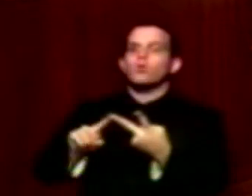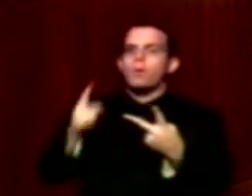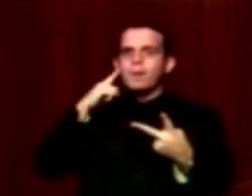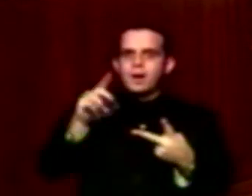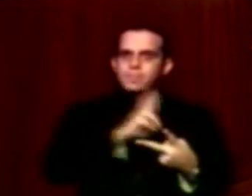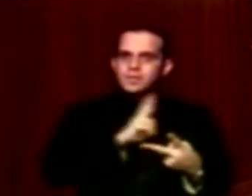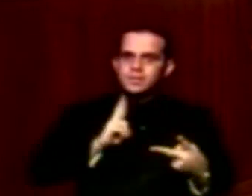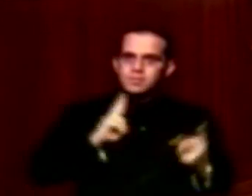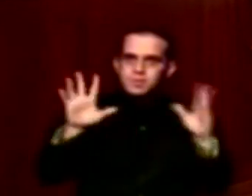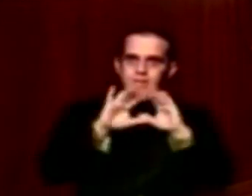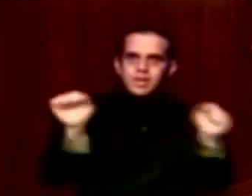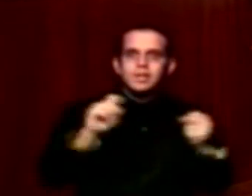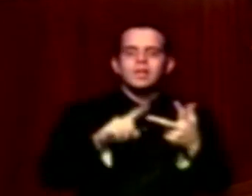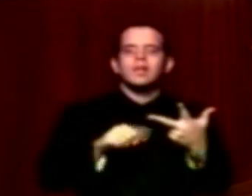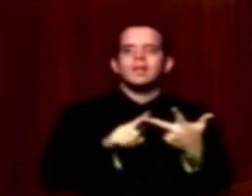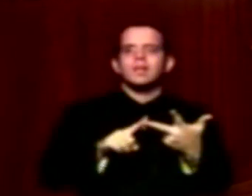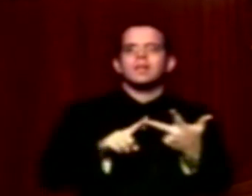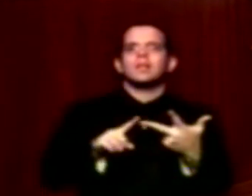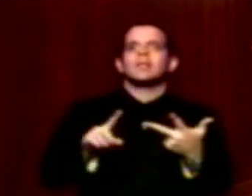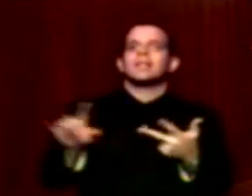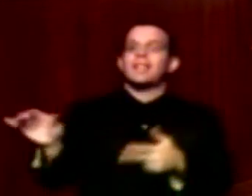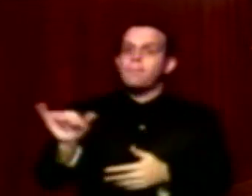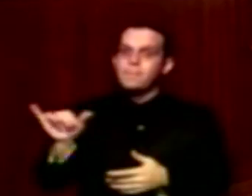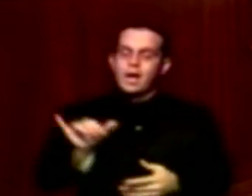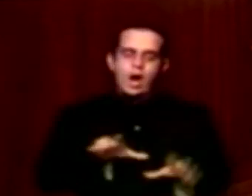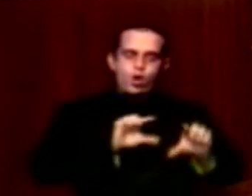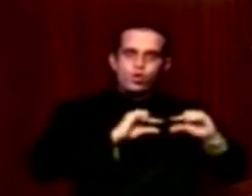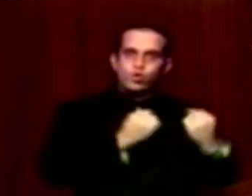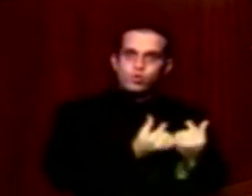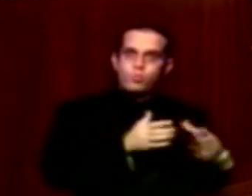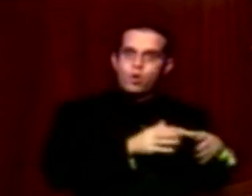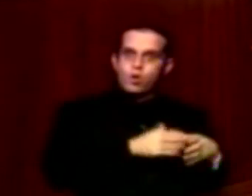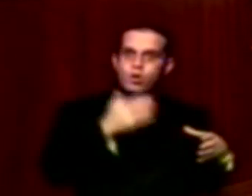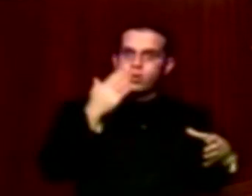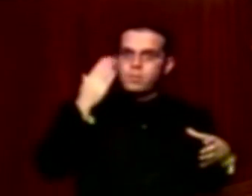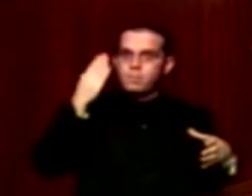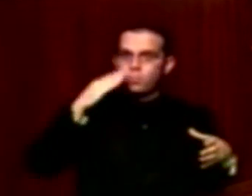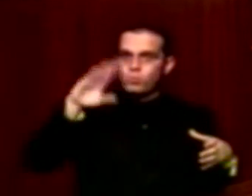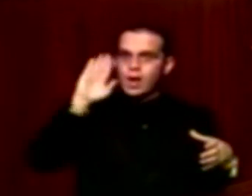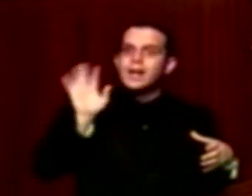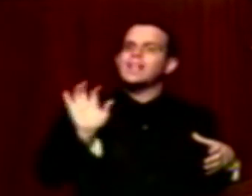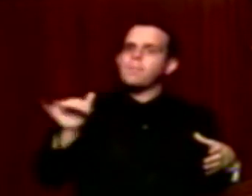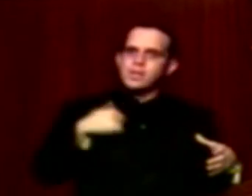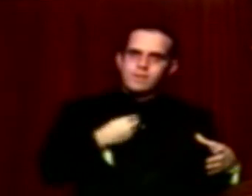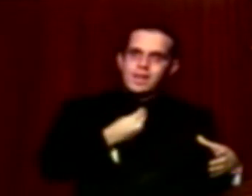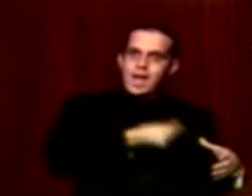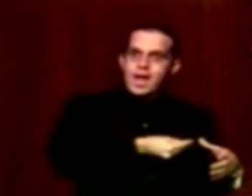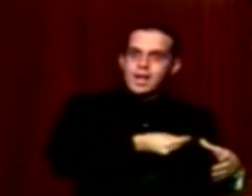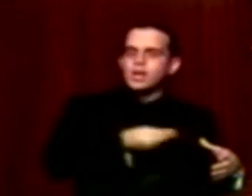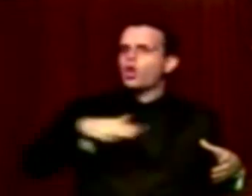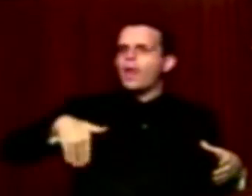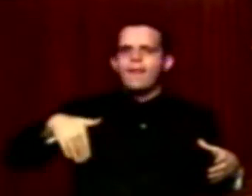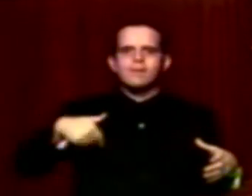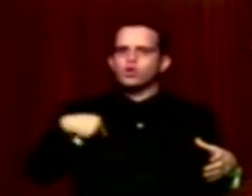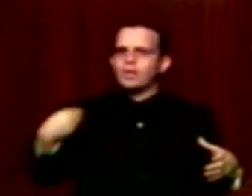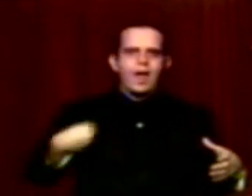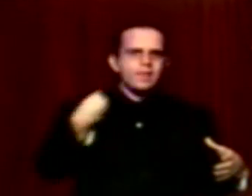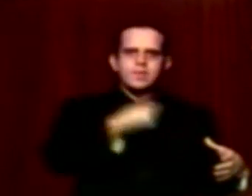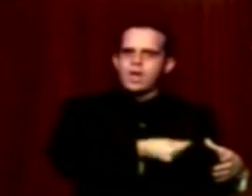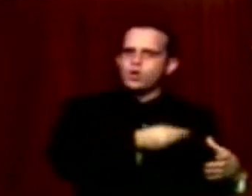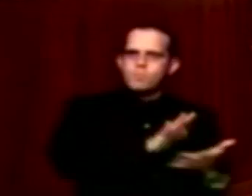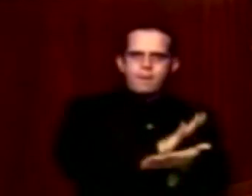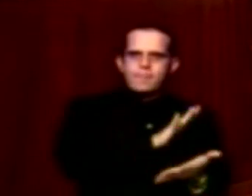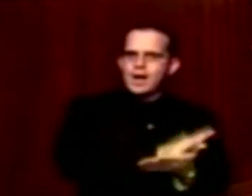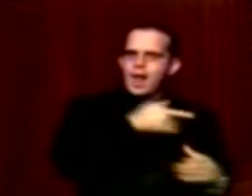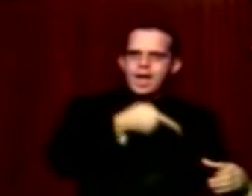le entregaba también al menos a un miembro de la minoría, en este caso el portavoz de la comisión. ¿Cómo no? Eso no se ha hecho por parte del Ejecutivo en esta ocasión. Yo estoy en